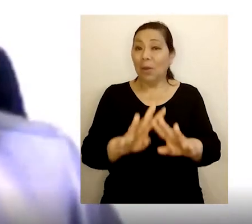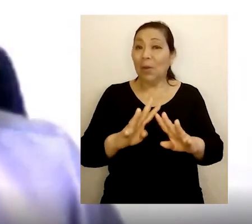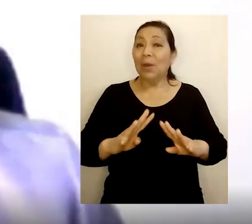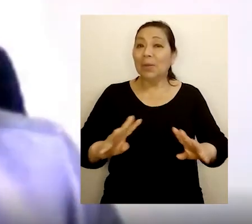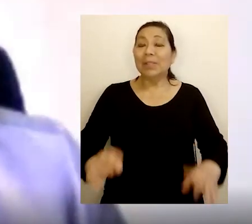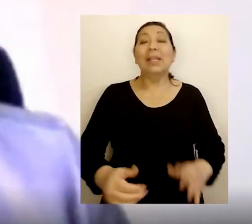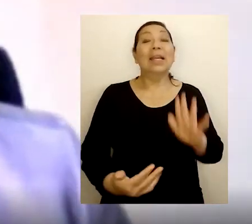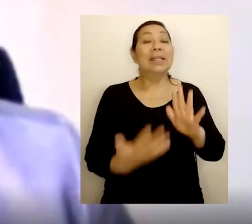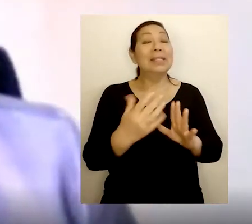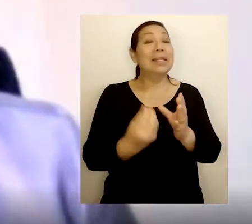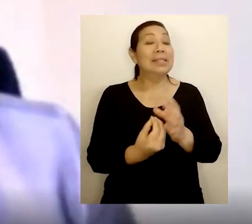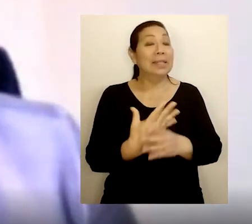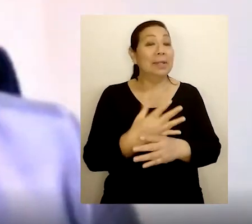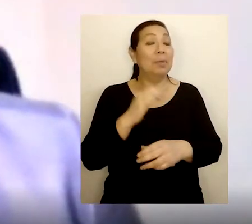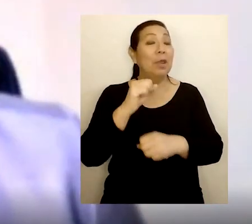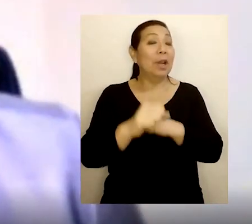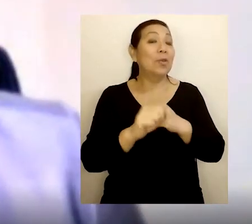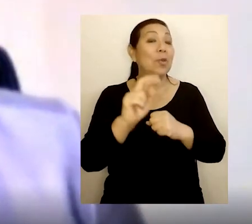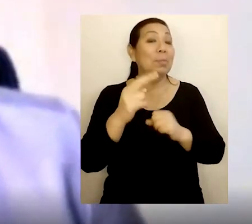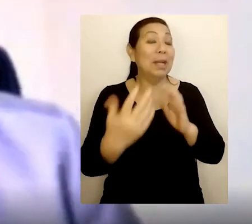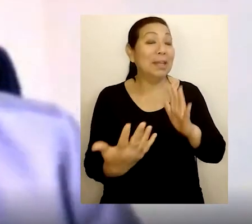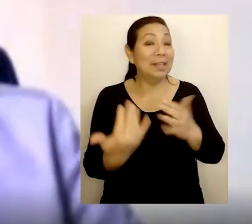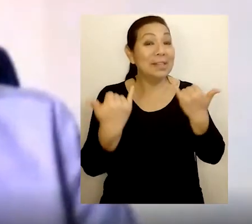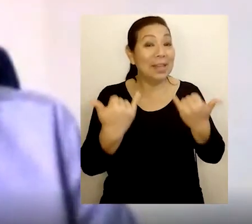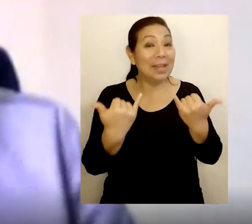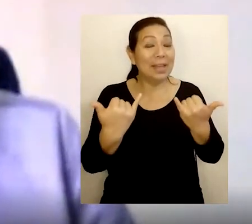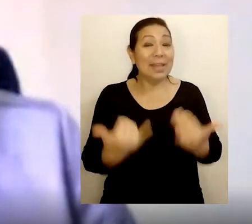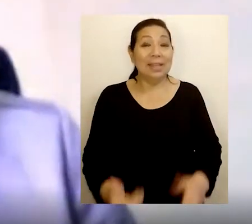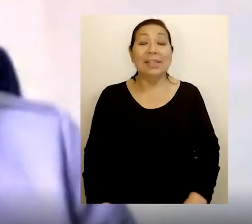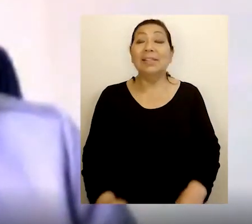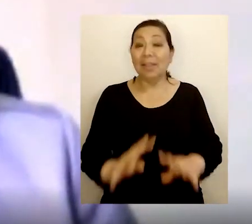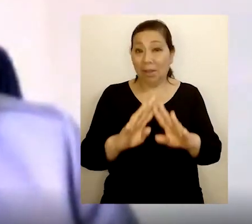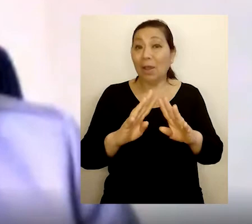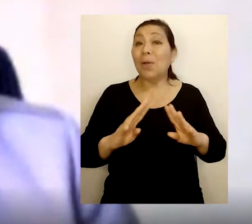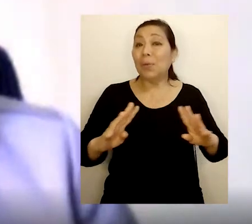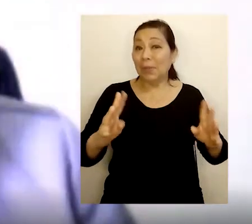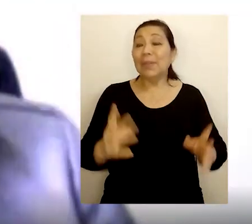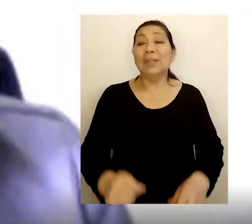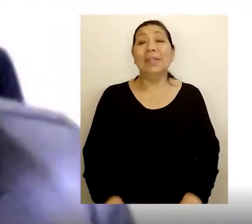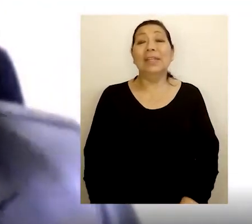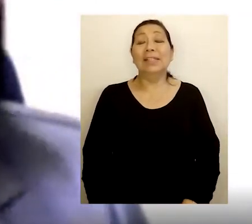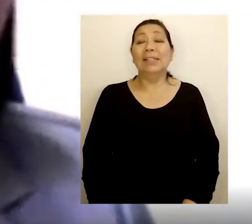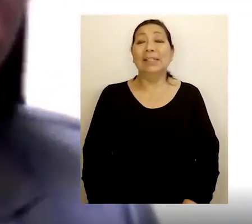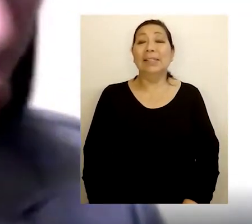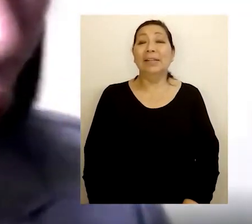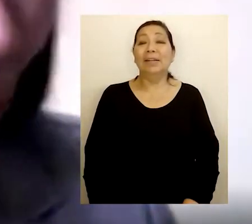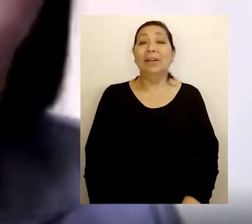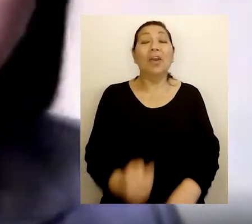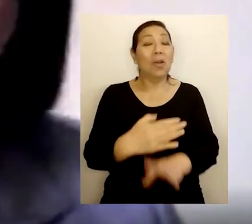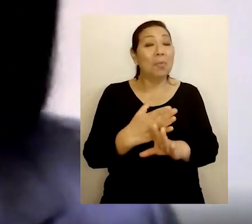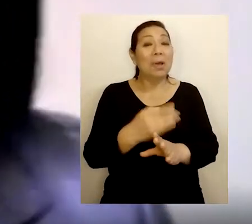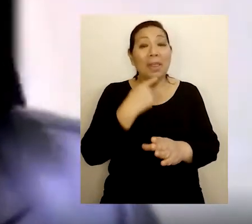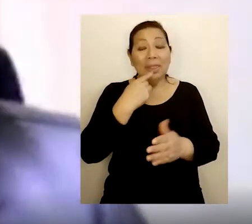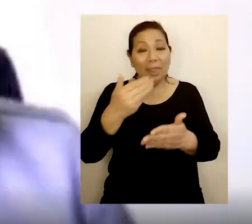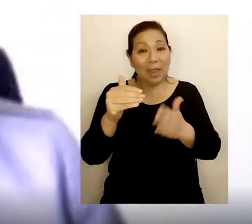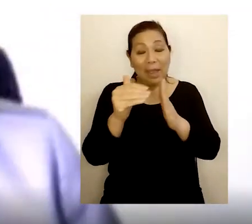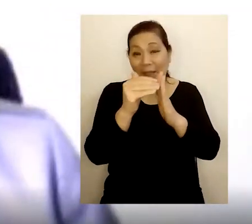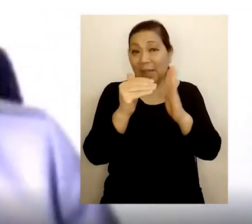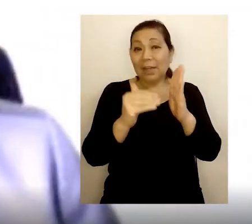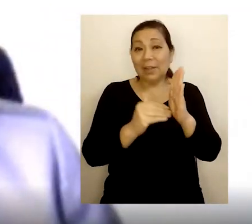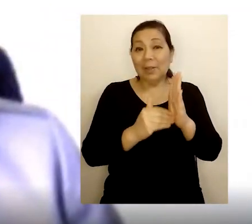del 15 de septiembre de 2015. Esta audiencia, conforme dispone este